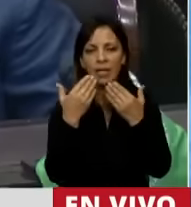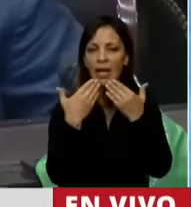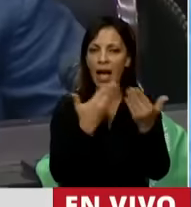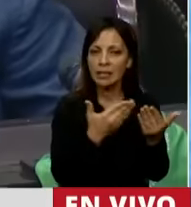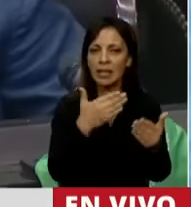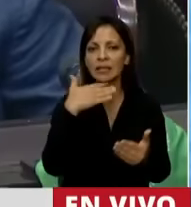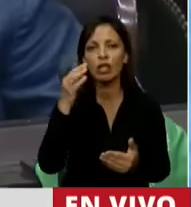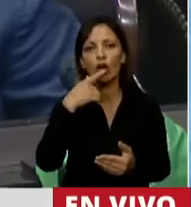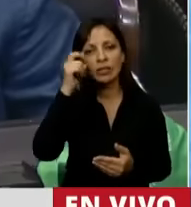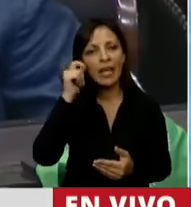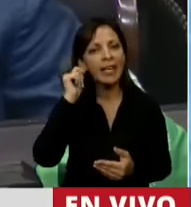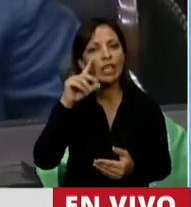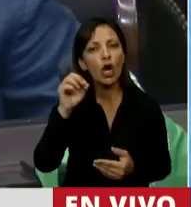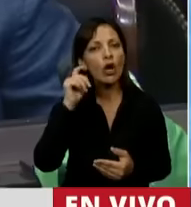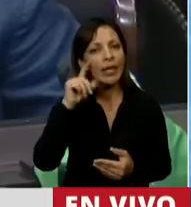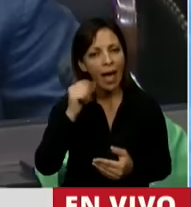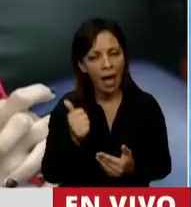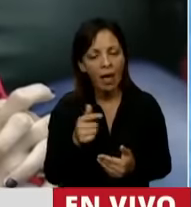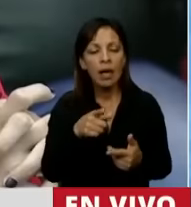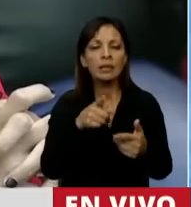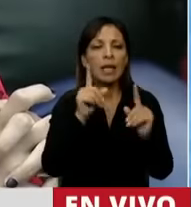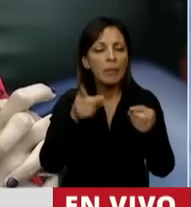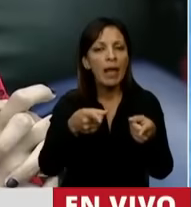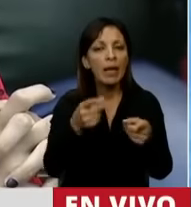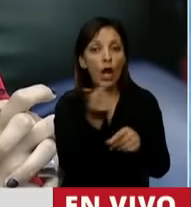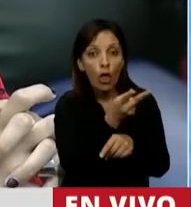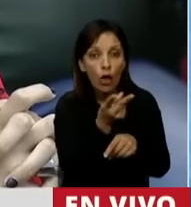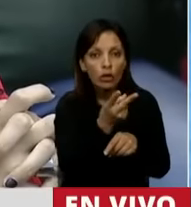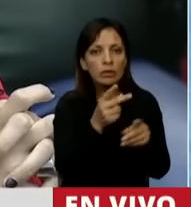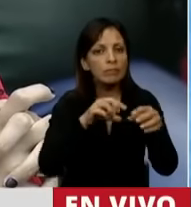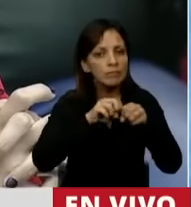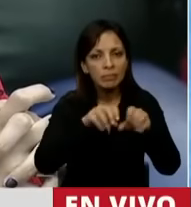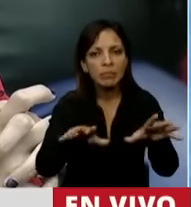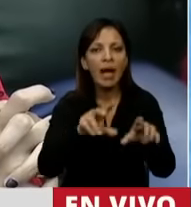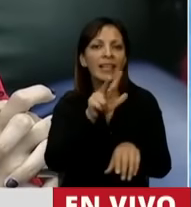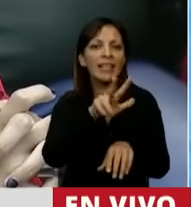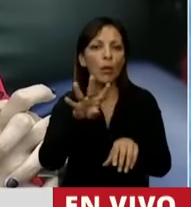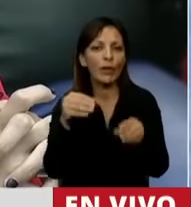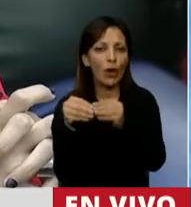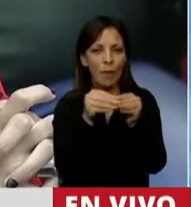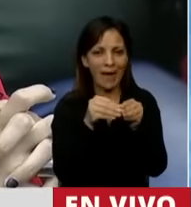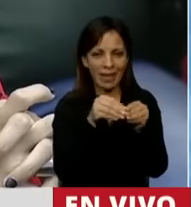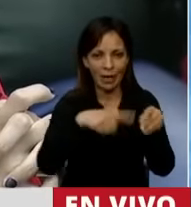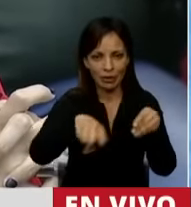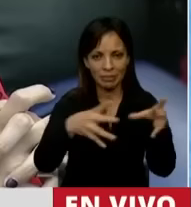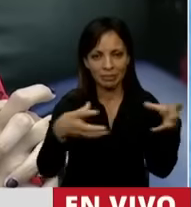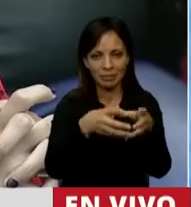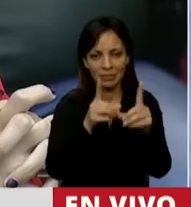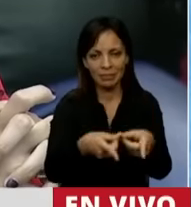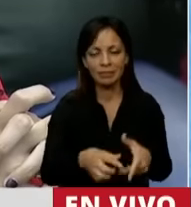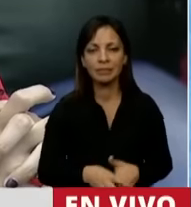Gracias, José Luis Gioja, y en ustedes dos, a esos 34 compañeros que la integran.